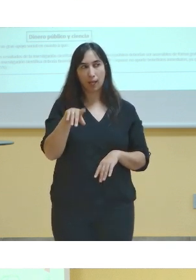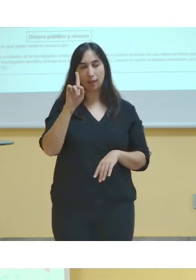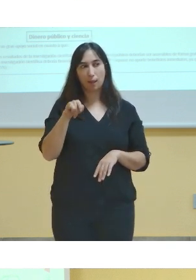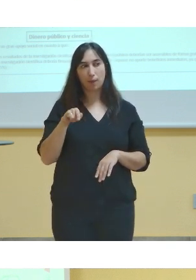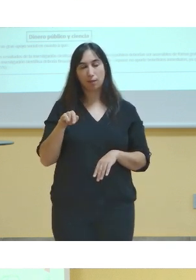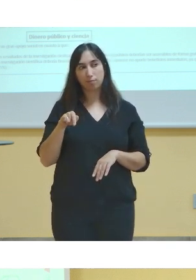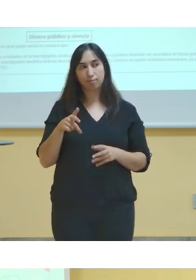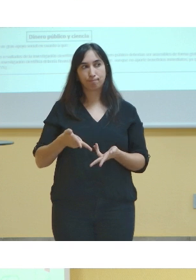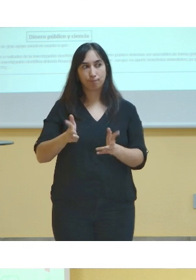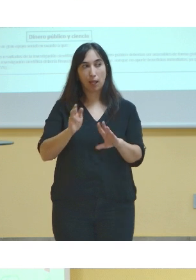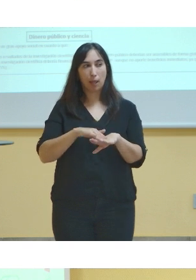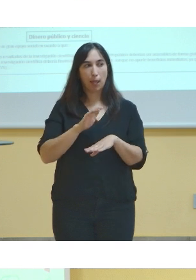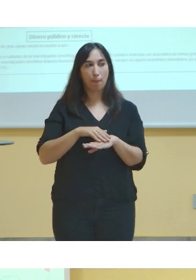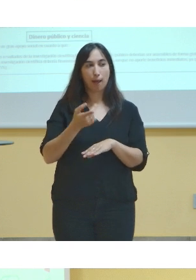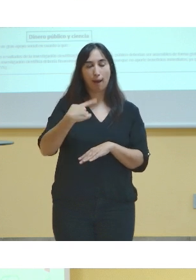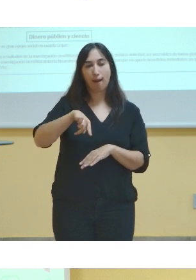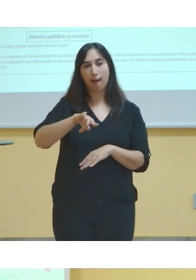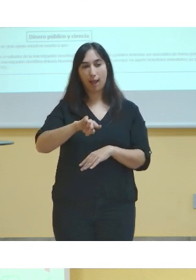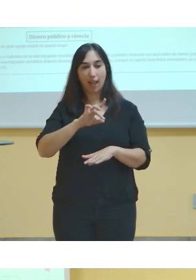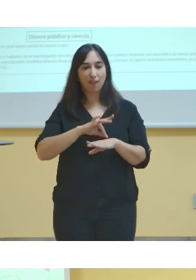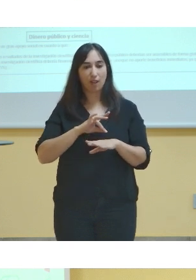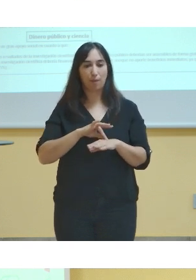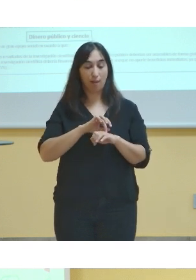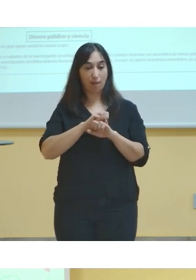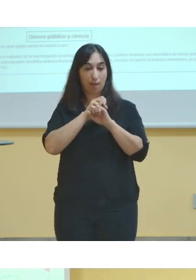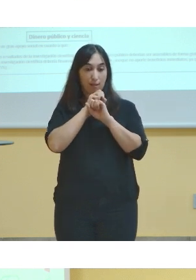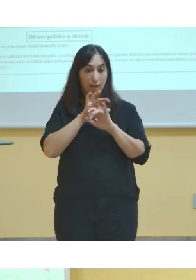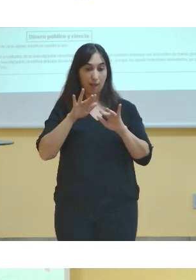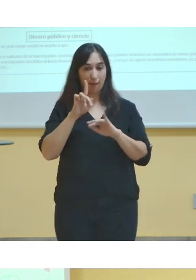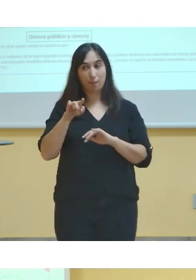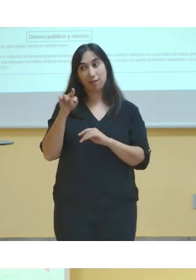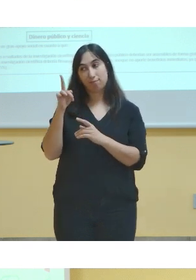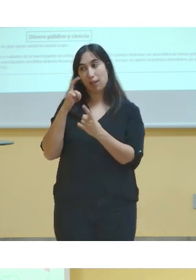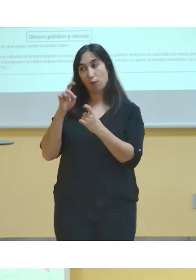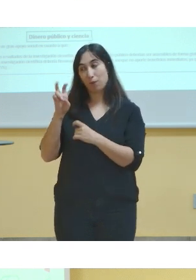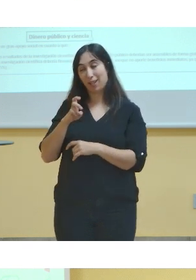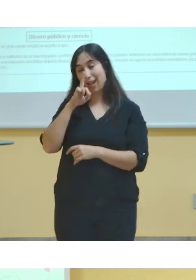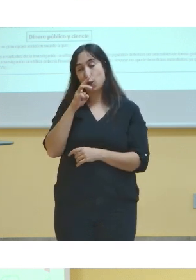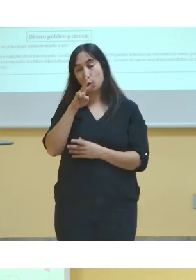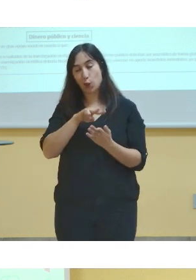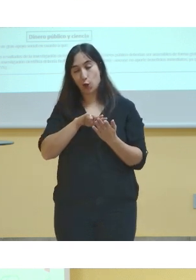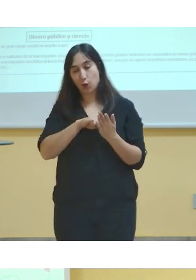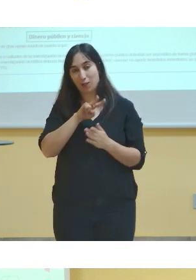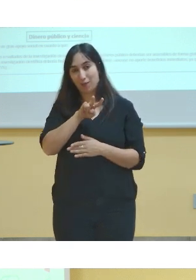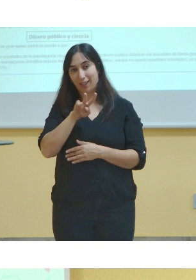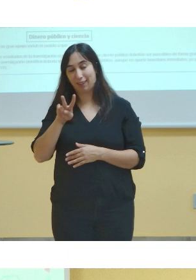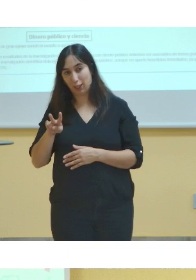permite hacer frente a enfermedades y epidemias. Claro, tenemos estos informes del 2022, tenemos